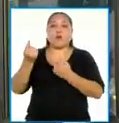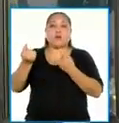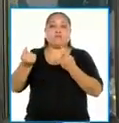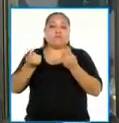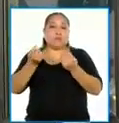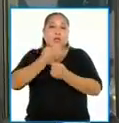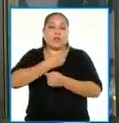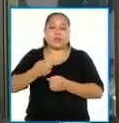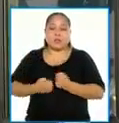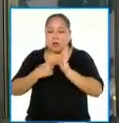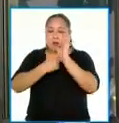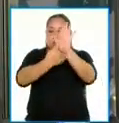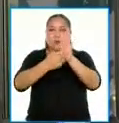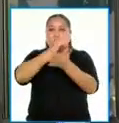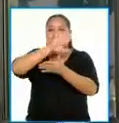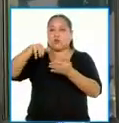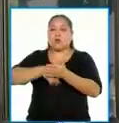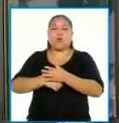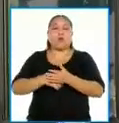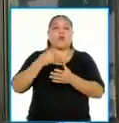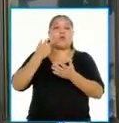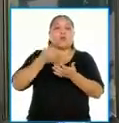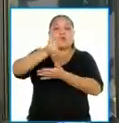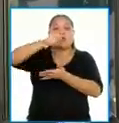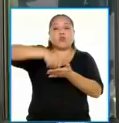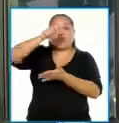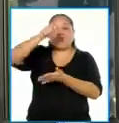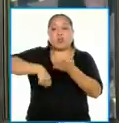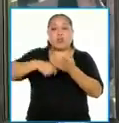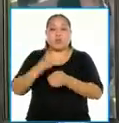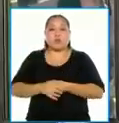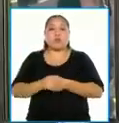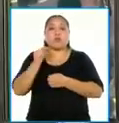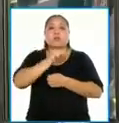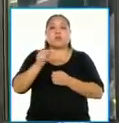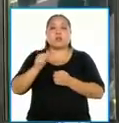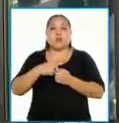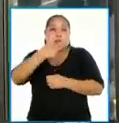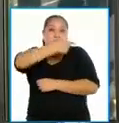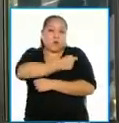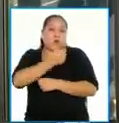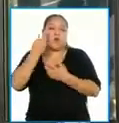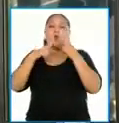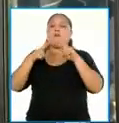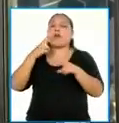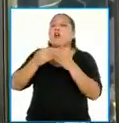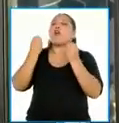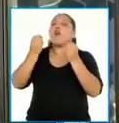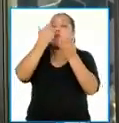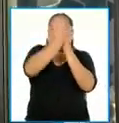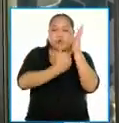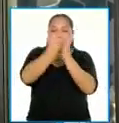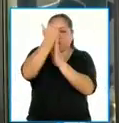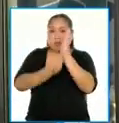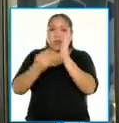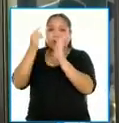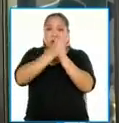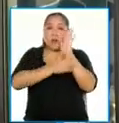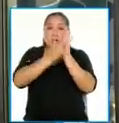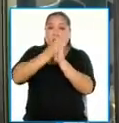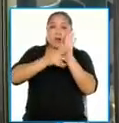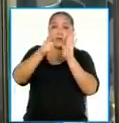se den a conocer todos los contratos de las vacunas, Sinopharm y todos eventualmente. Bueno, ¿el gobierno va a dar a conocer estos